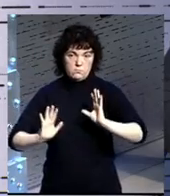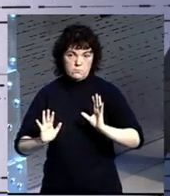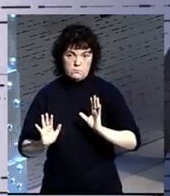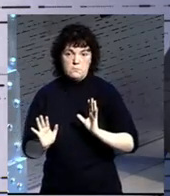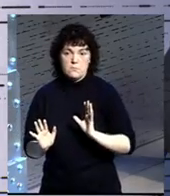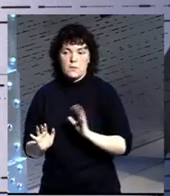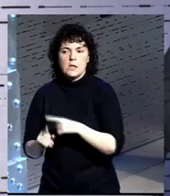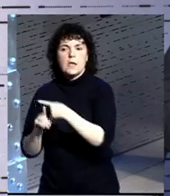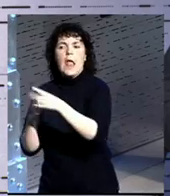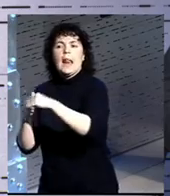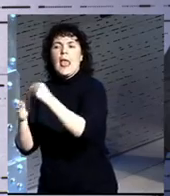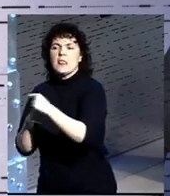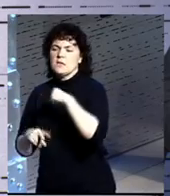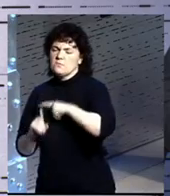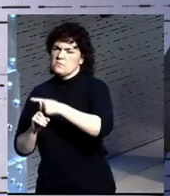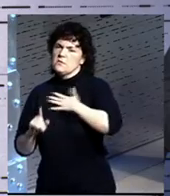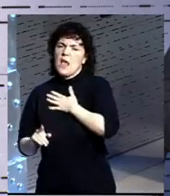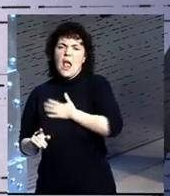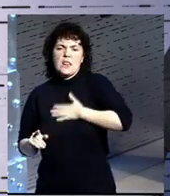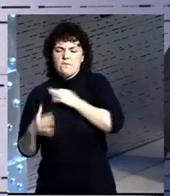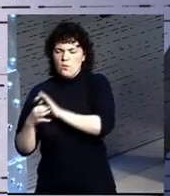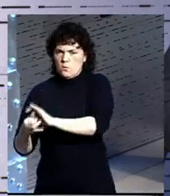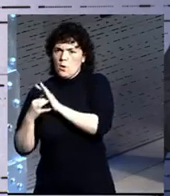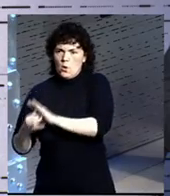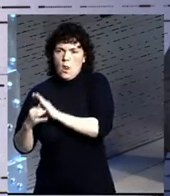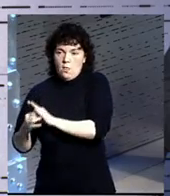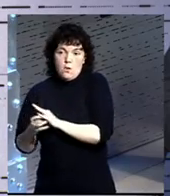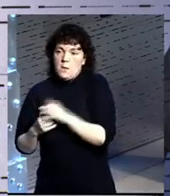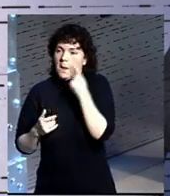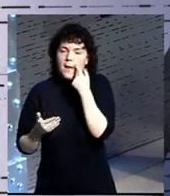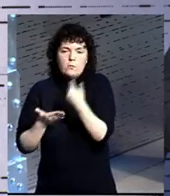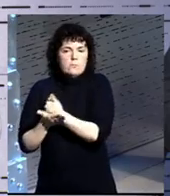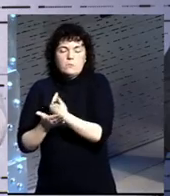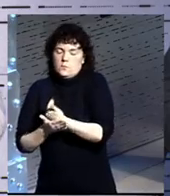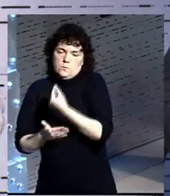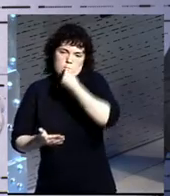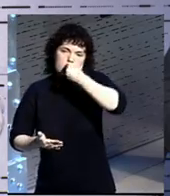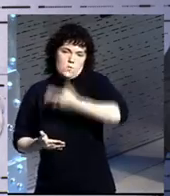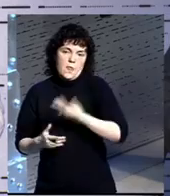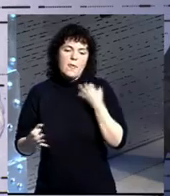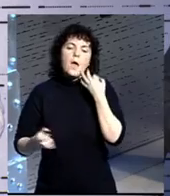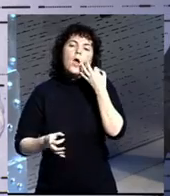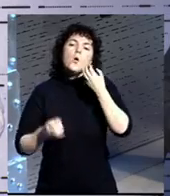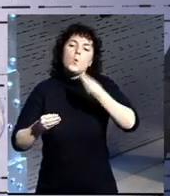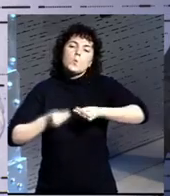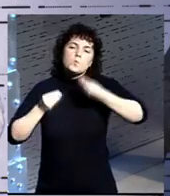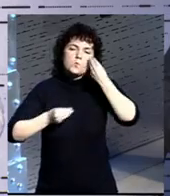clientes tienen un nivel de satisfacción, de vinculación y de rentabilidad para el banco enorme. Es decir, hay que usar muchísimo más la información.